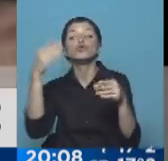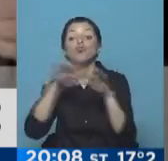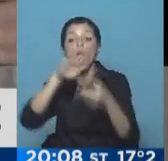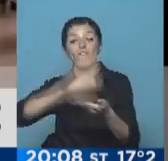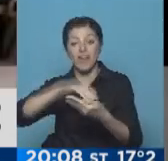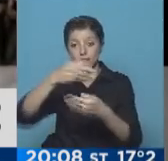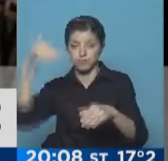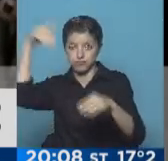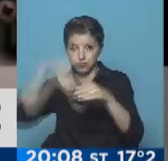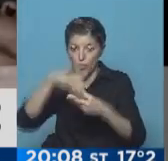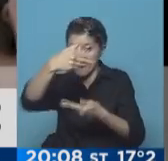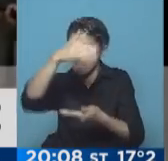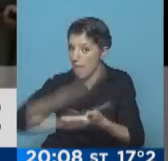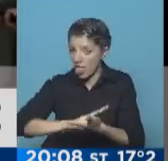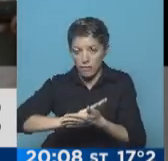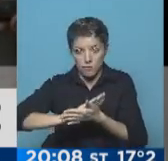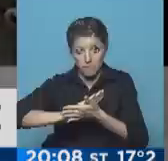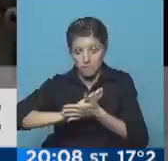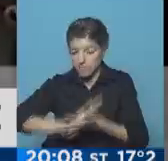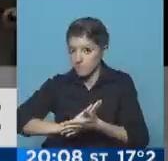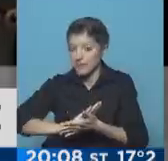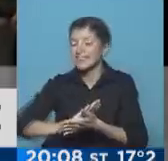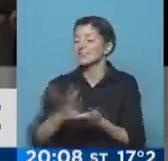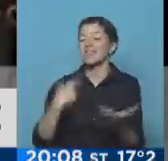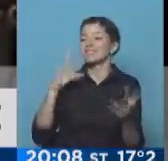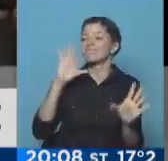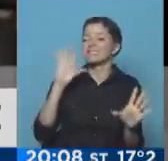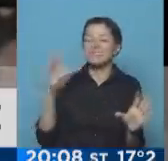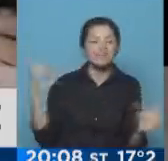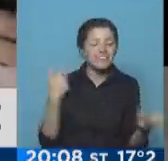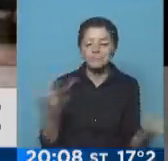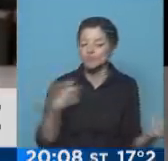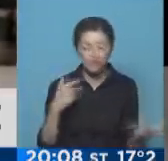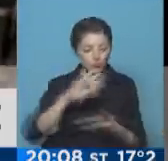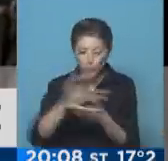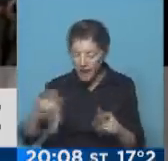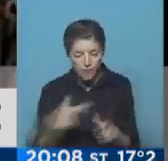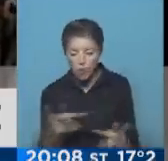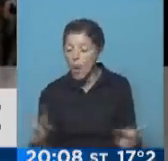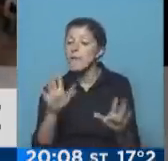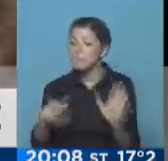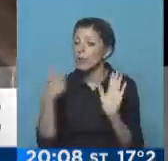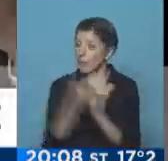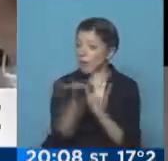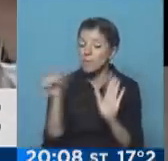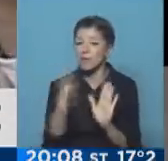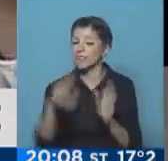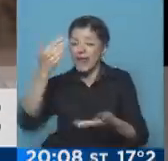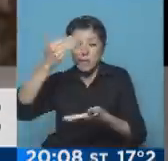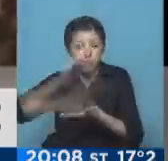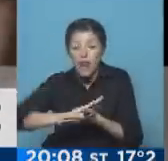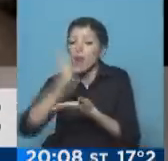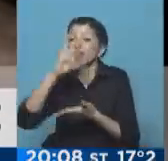Está cerrado, lástima que no tengo un modelo de sobre, pero es hermético. La única forma que puede